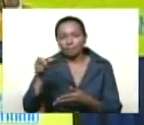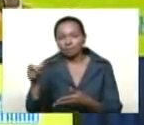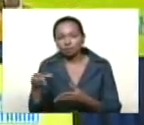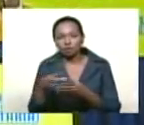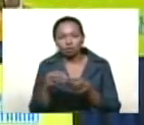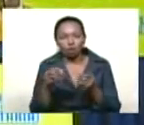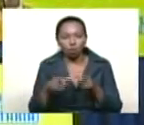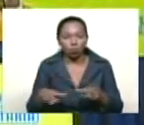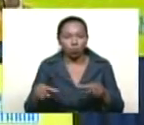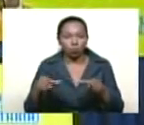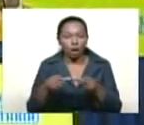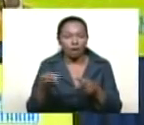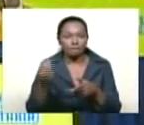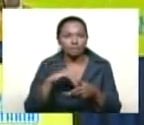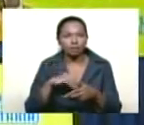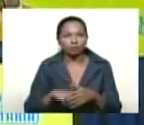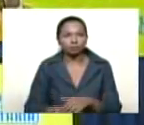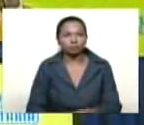carreras.